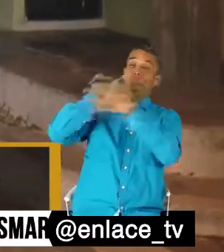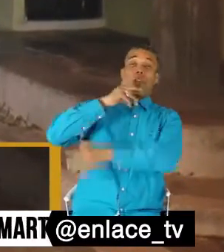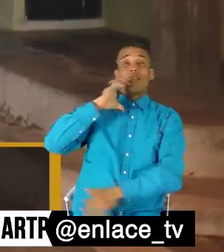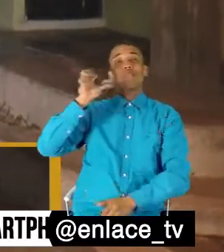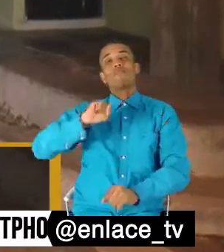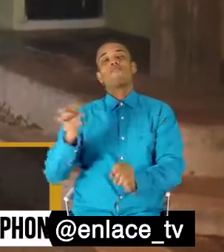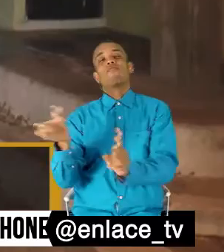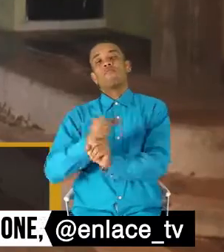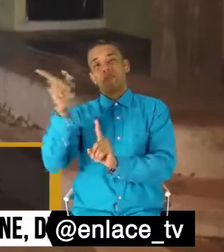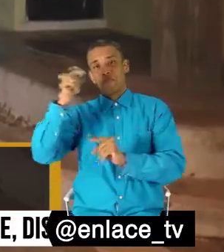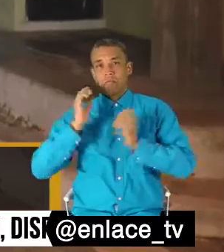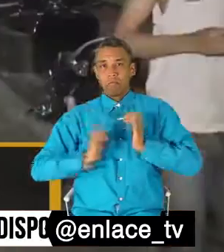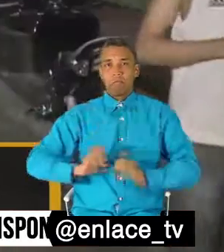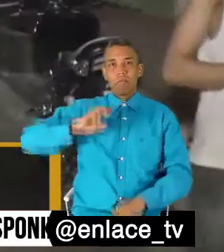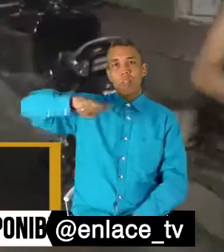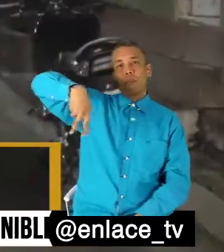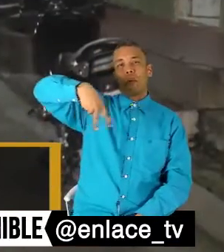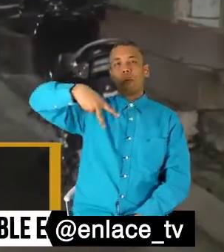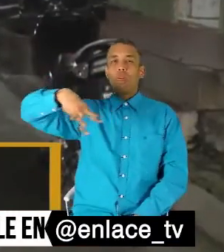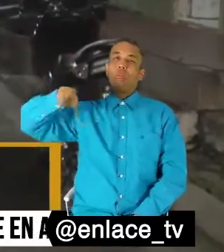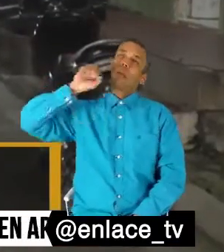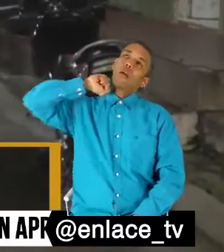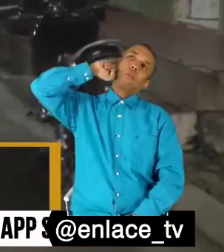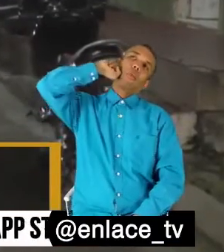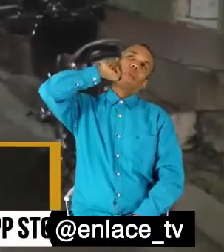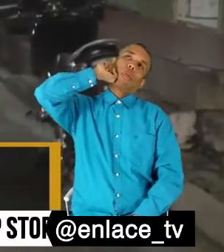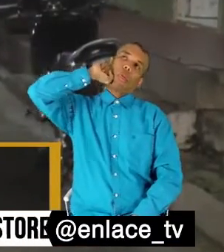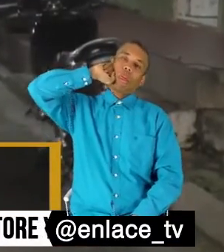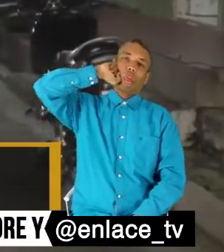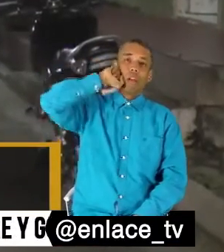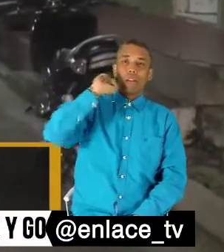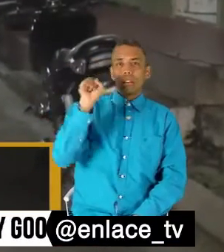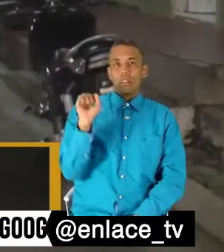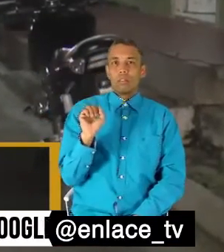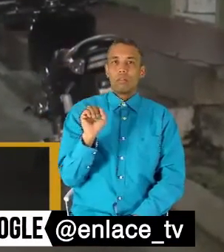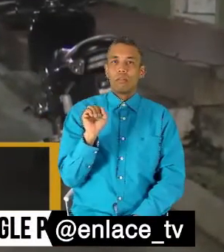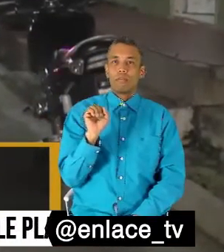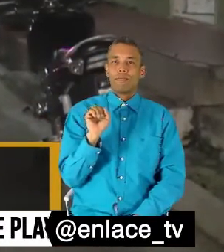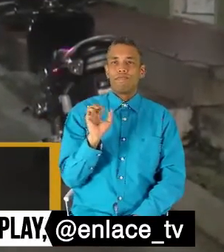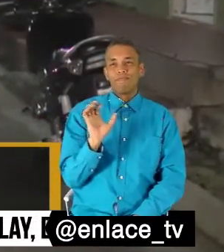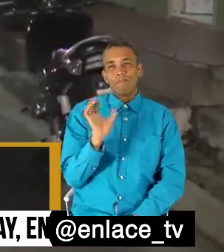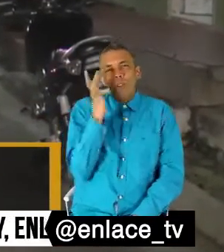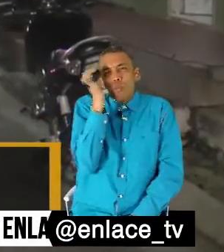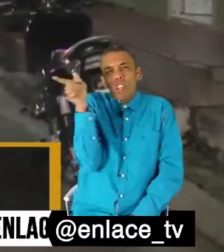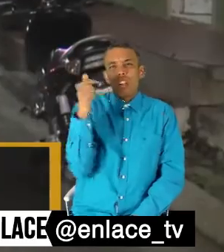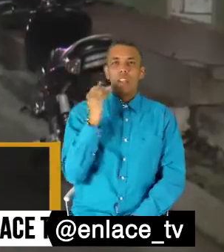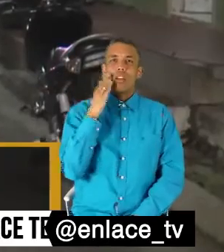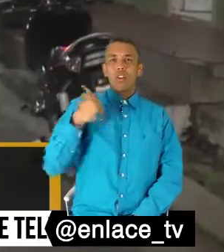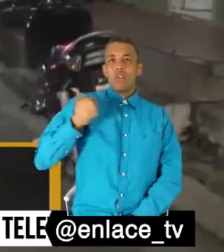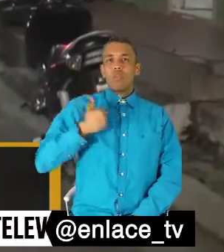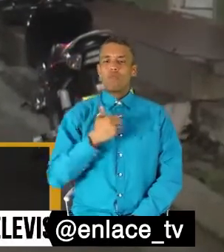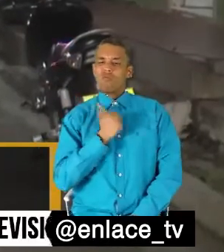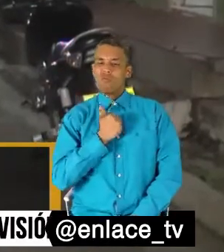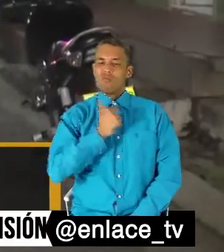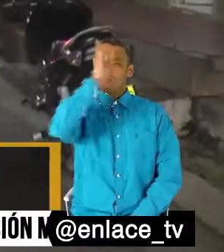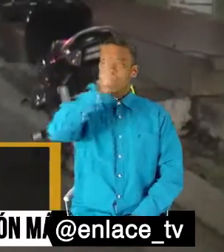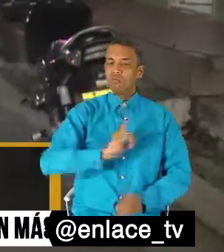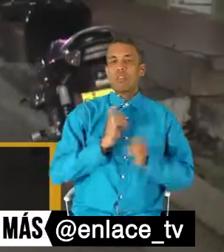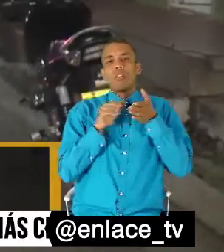causas que generaron pues la situación de este adolescente pues a que llevaran a tomar esta decisión. En lo que primero